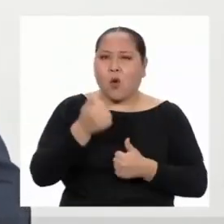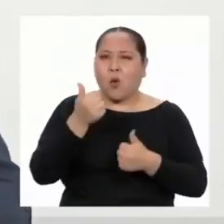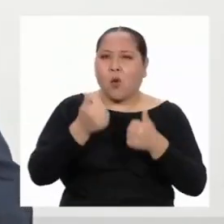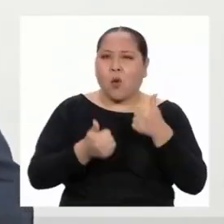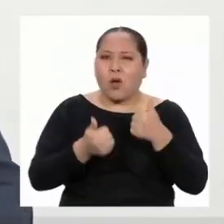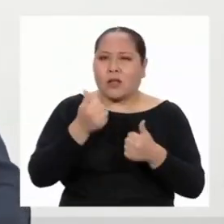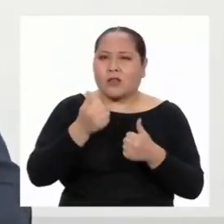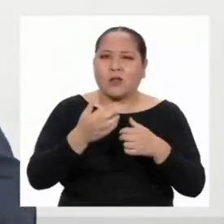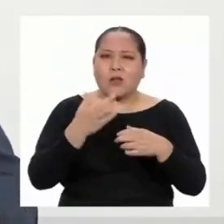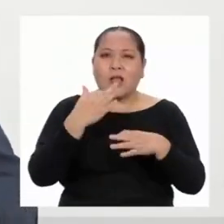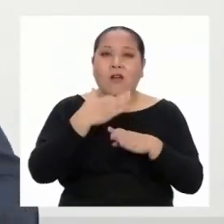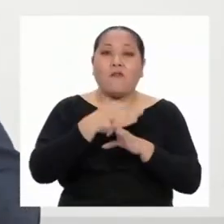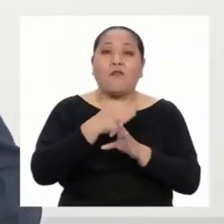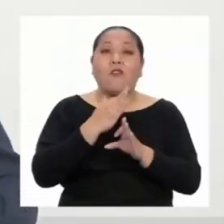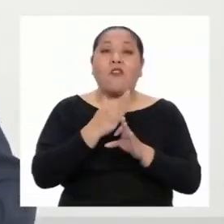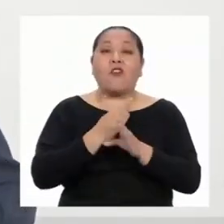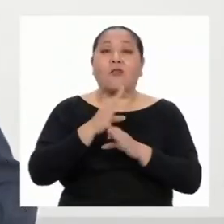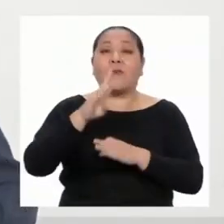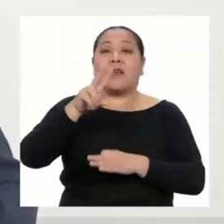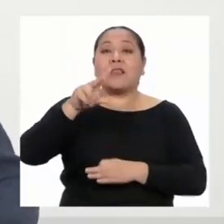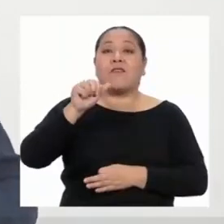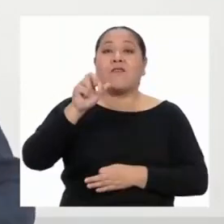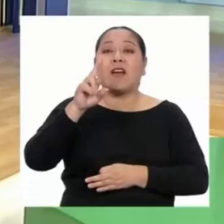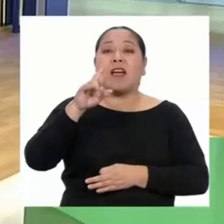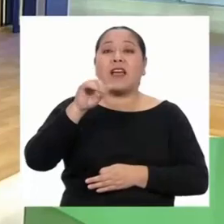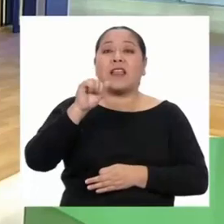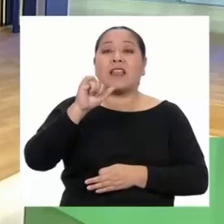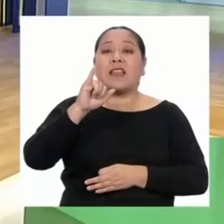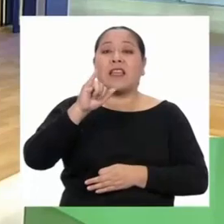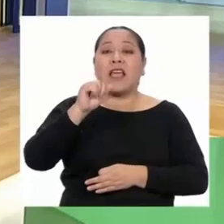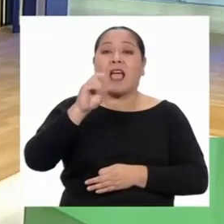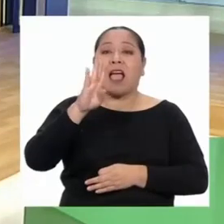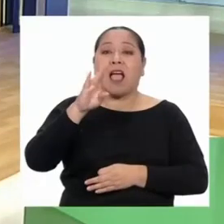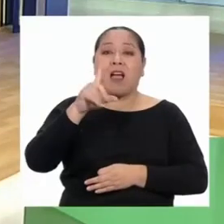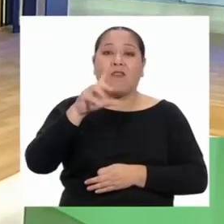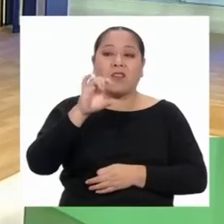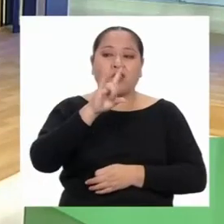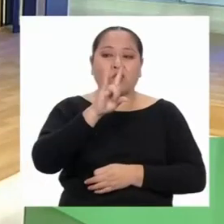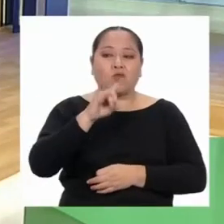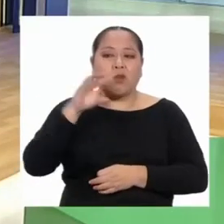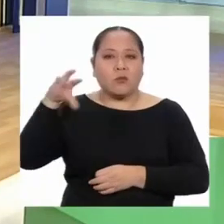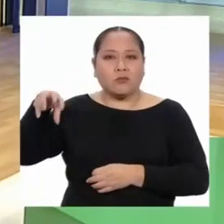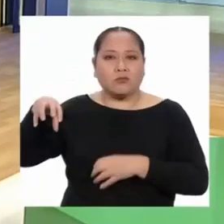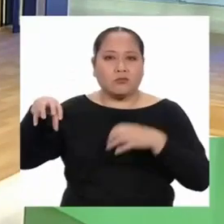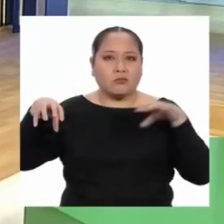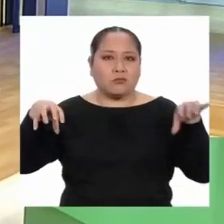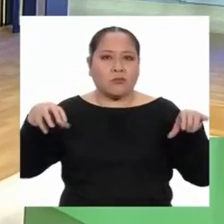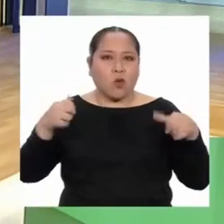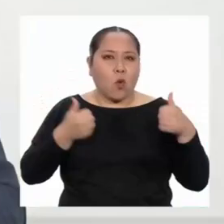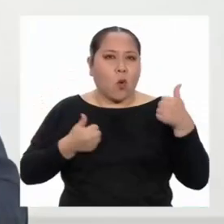variable podríamos utilizar para nuestra investigación?